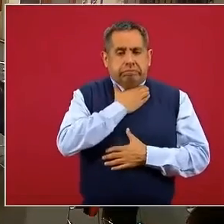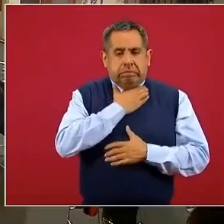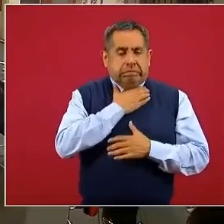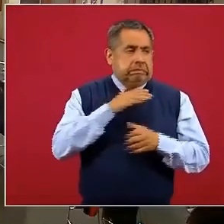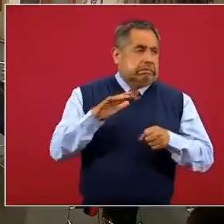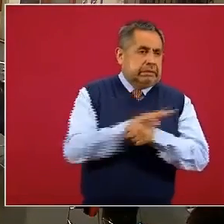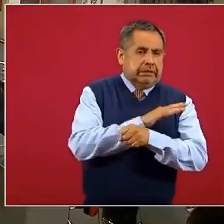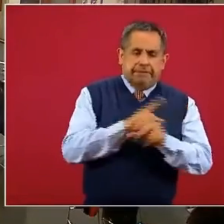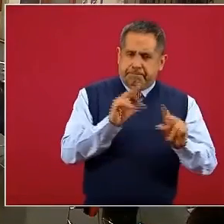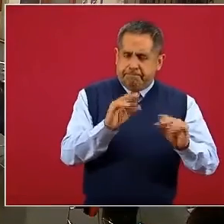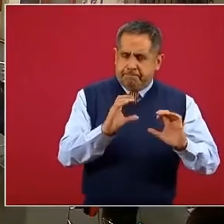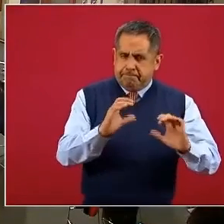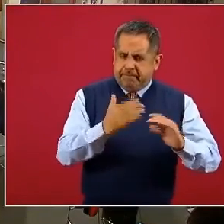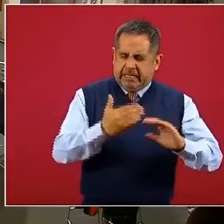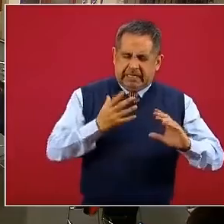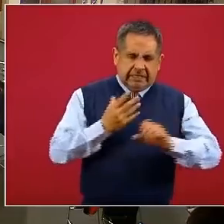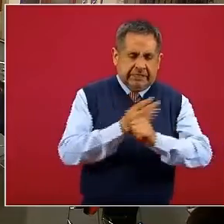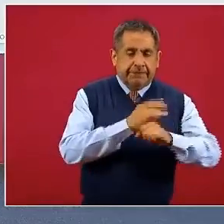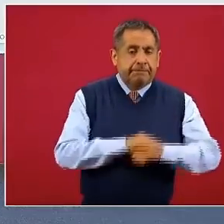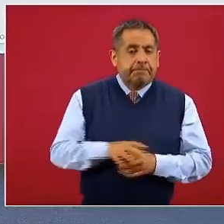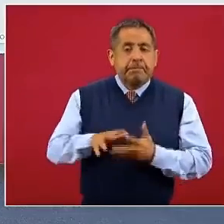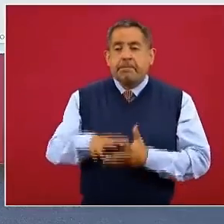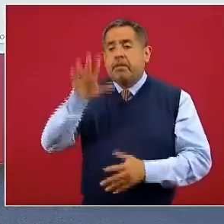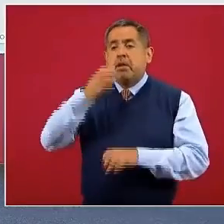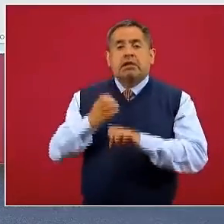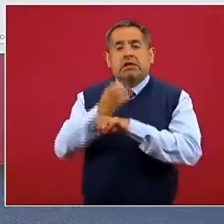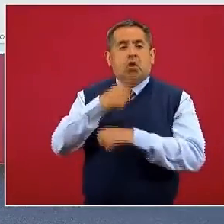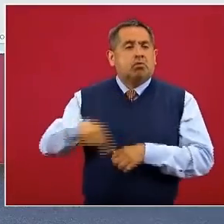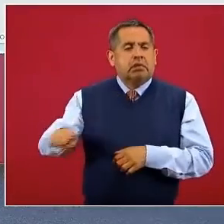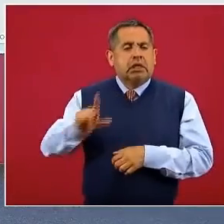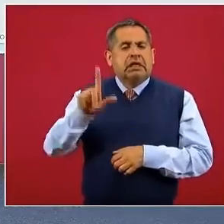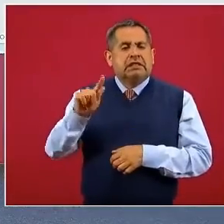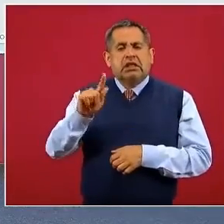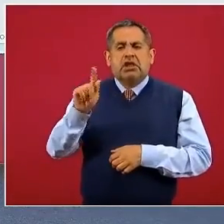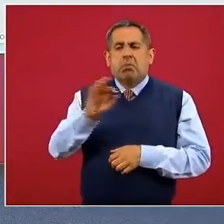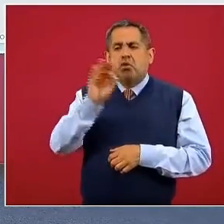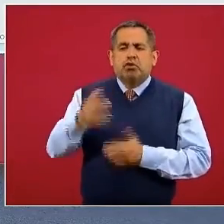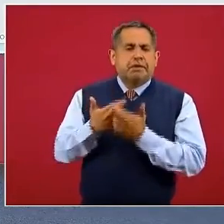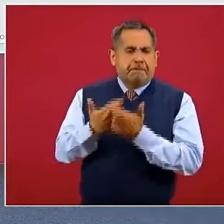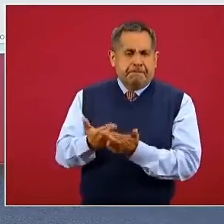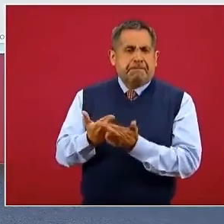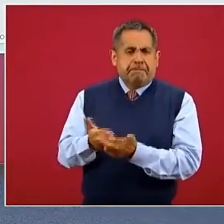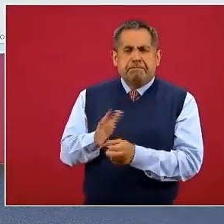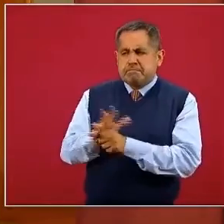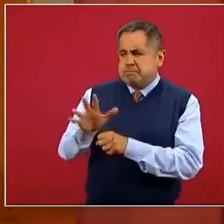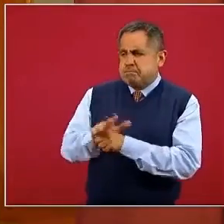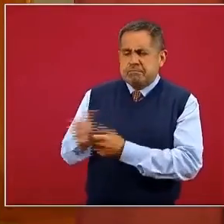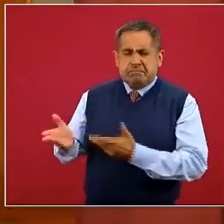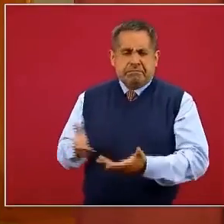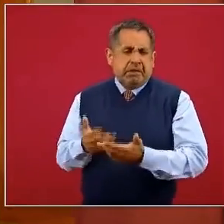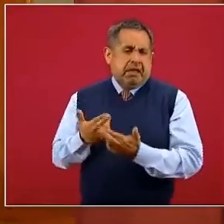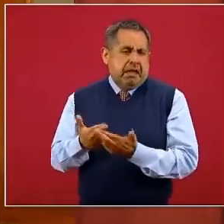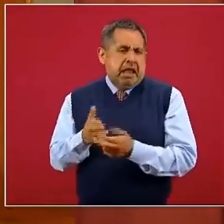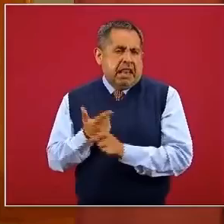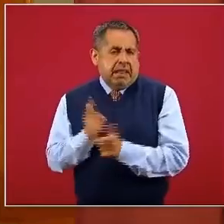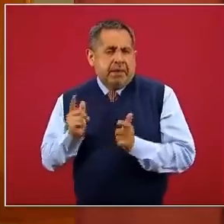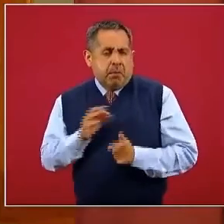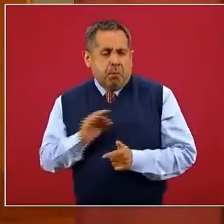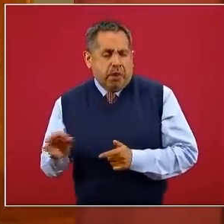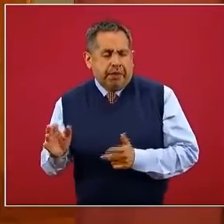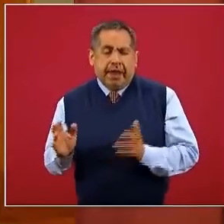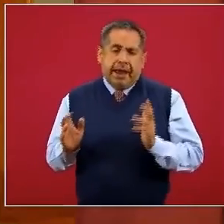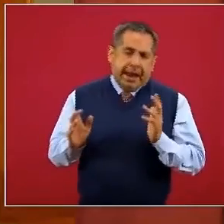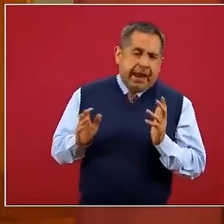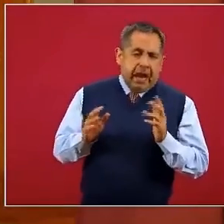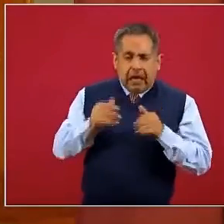La gran mayoría de entidades federativas sí tienen un 70% o más de disponibilidad de este tipo de camas, lo cual nos ratifica